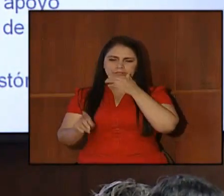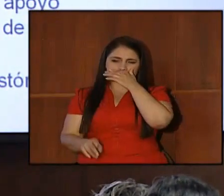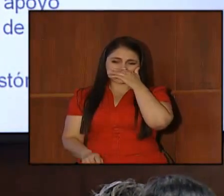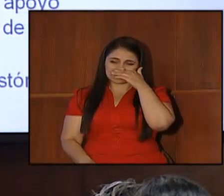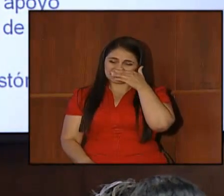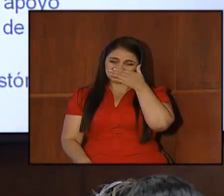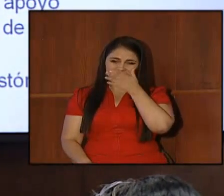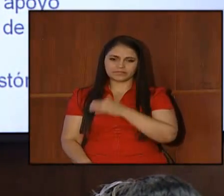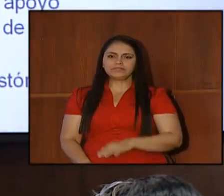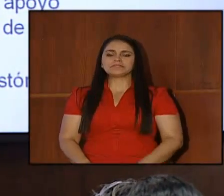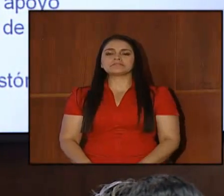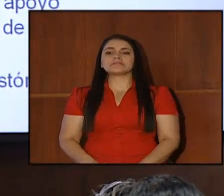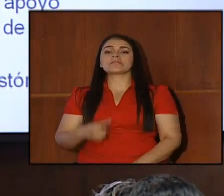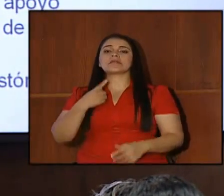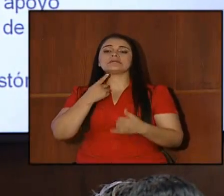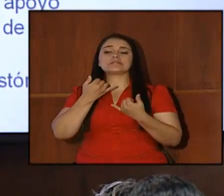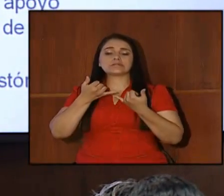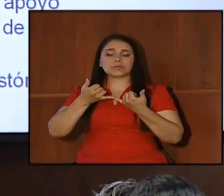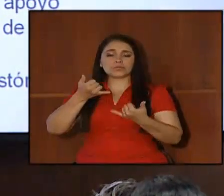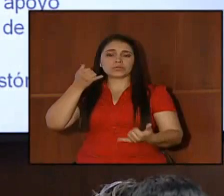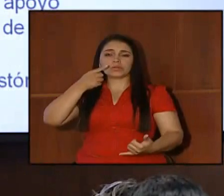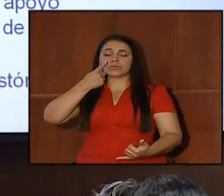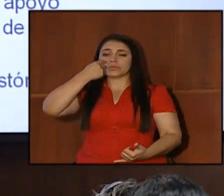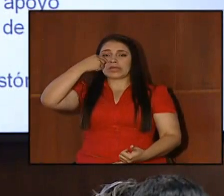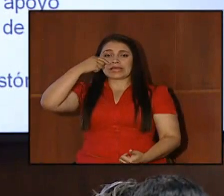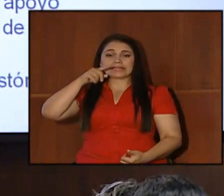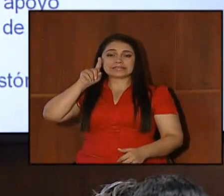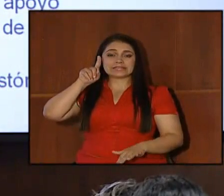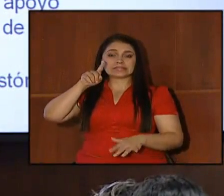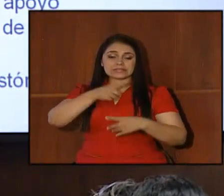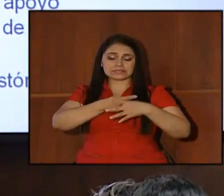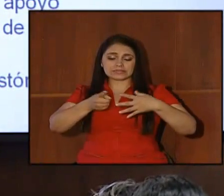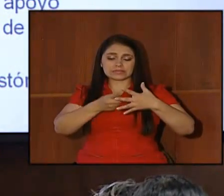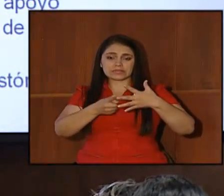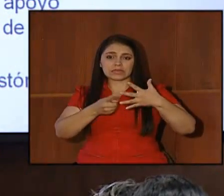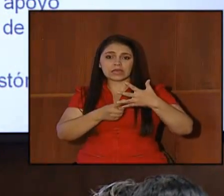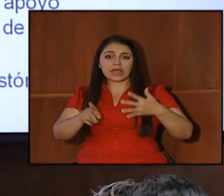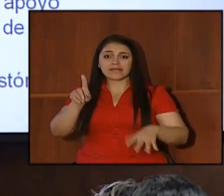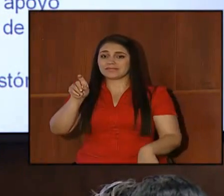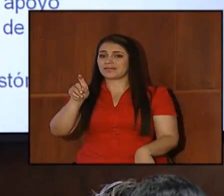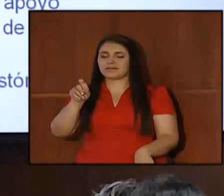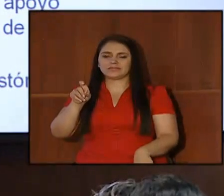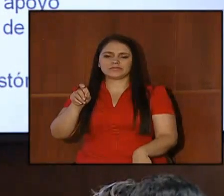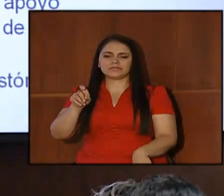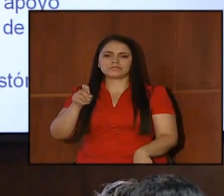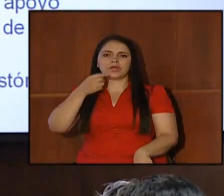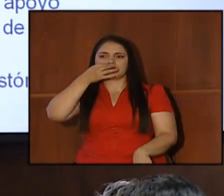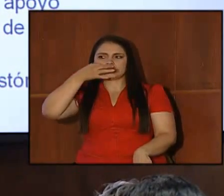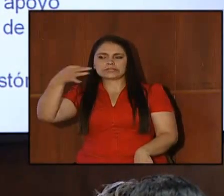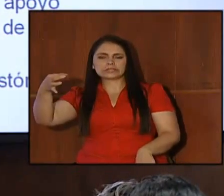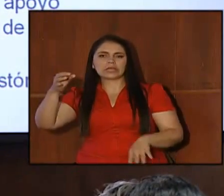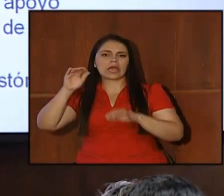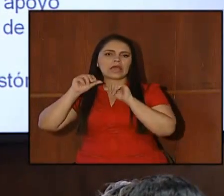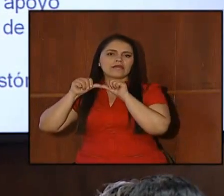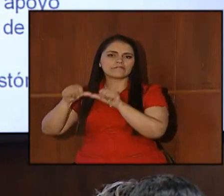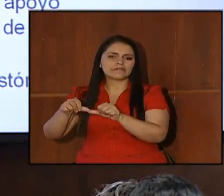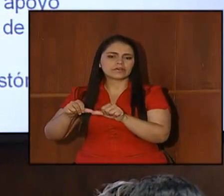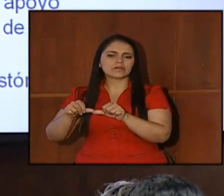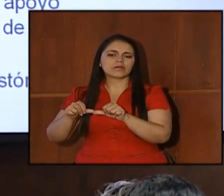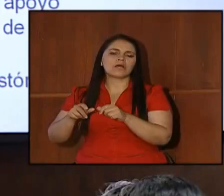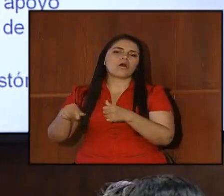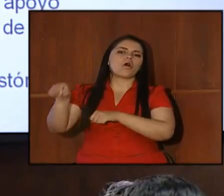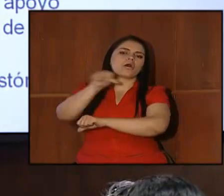más de 6 semanas con la sonda. Después de 6 semanas deben de consultar al médico para que el médico le defina, no, sigue comiendo